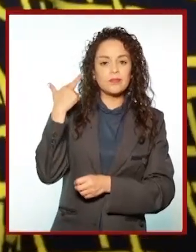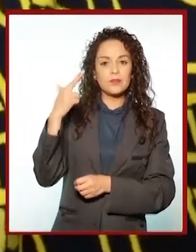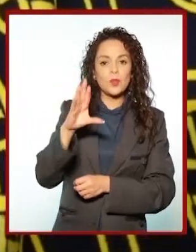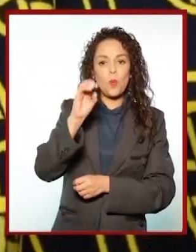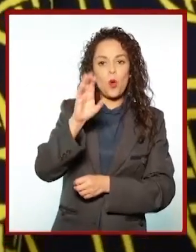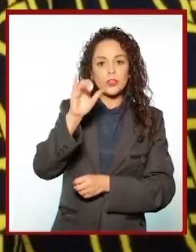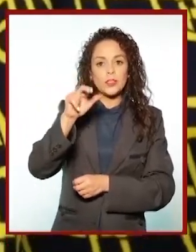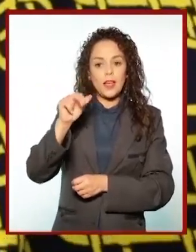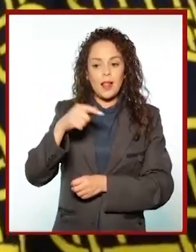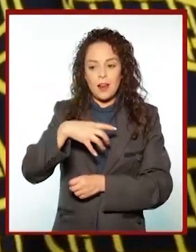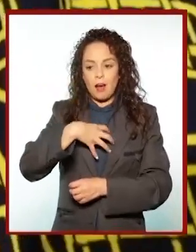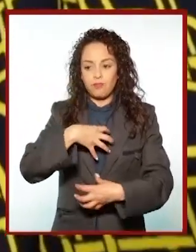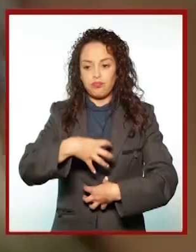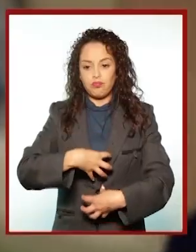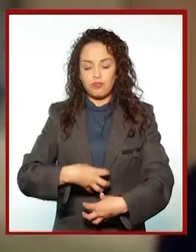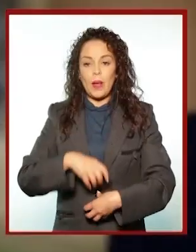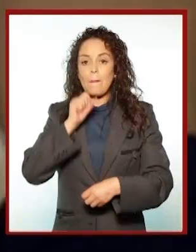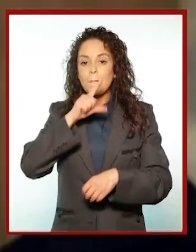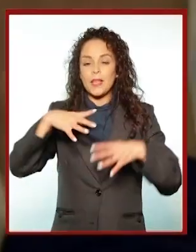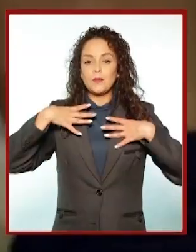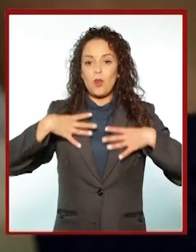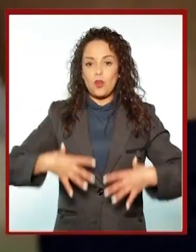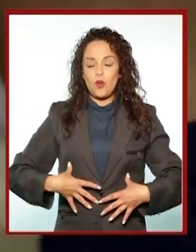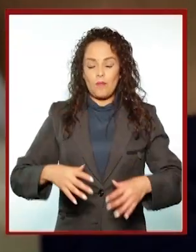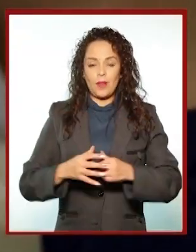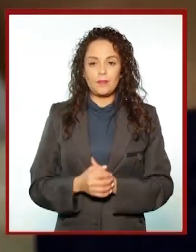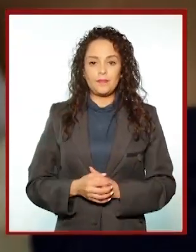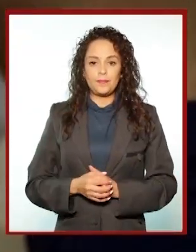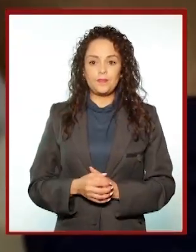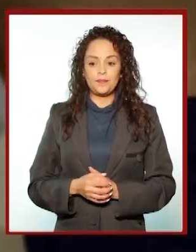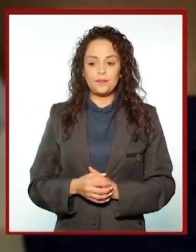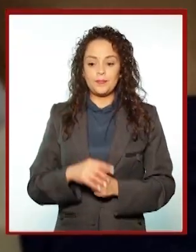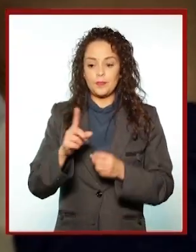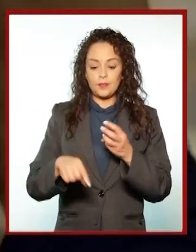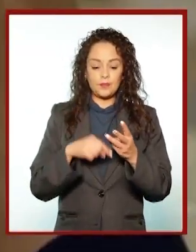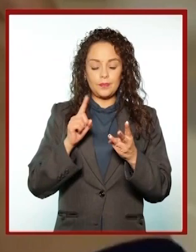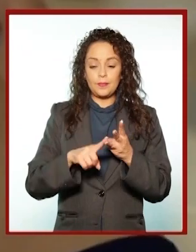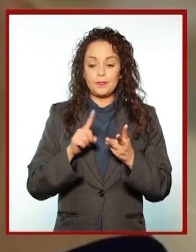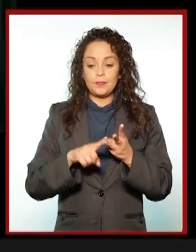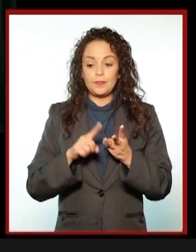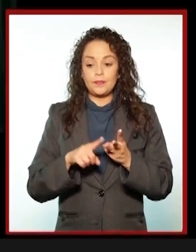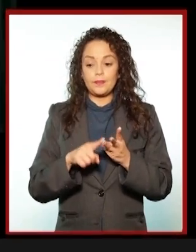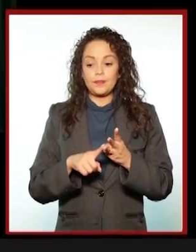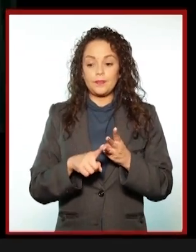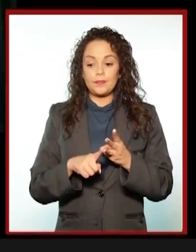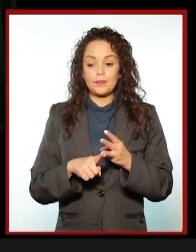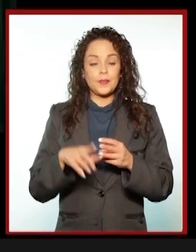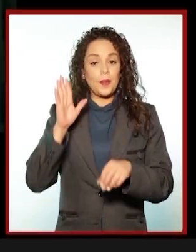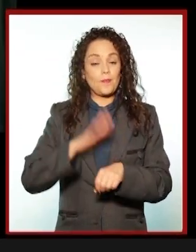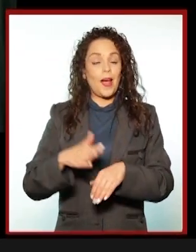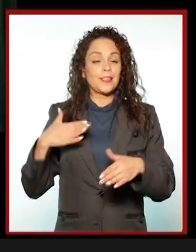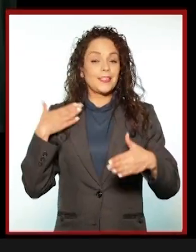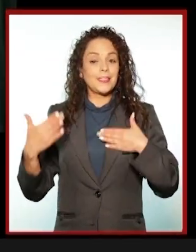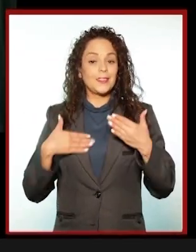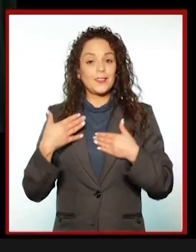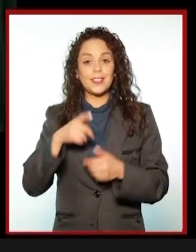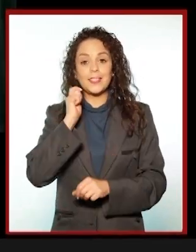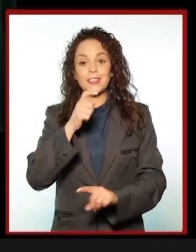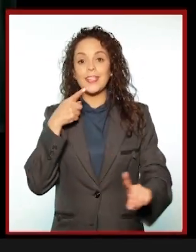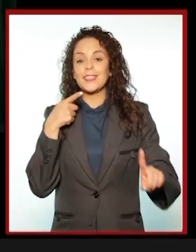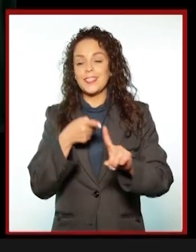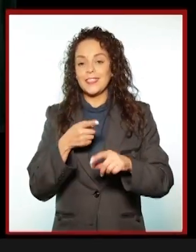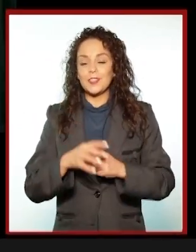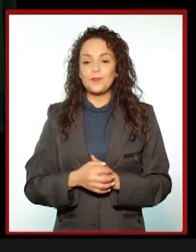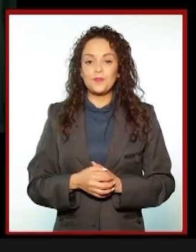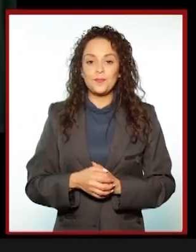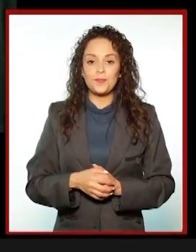y pequeñas bocinas que están engranadas en el propio textil electrónico. Y la tercera parte, pues es como la parte más